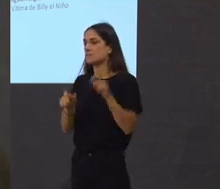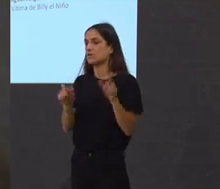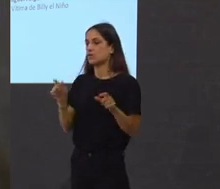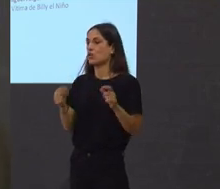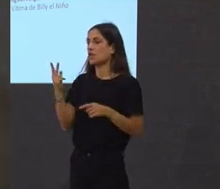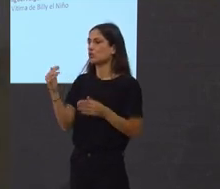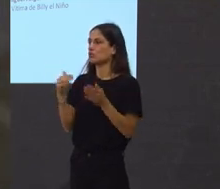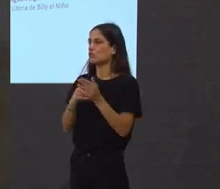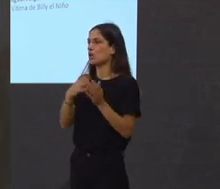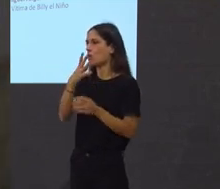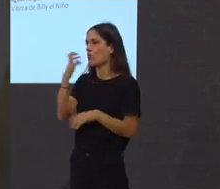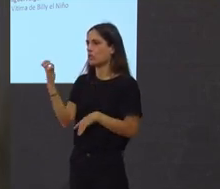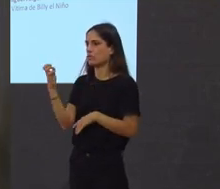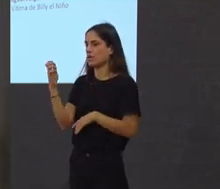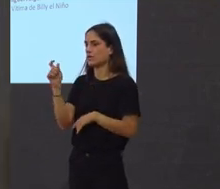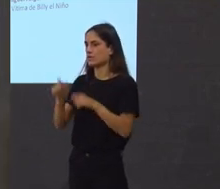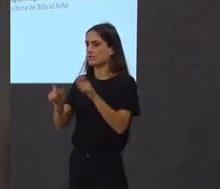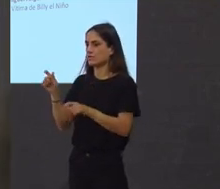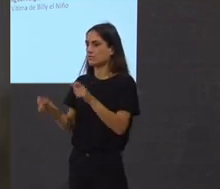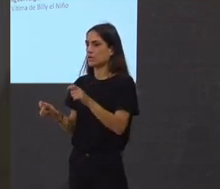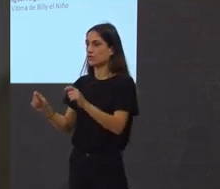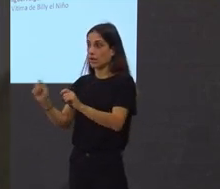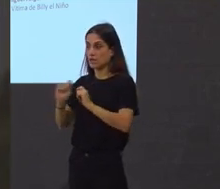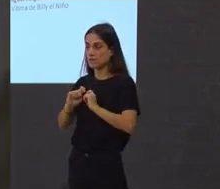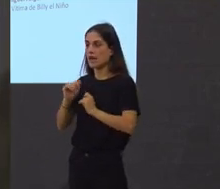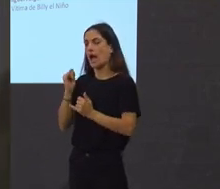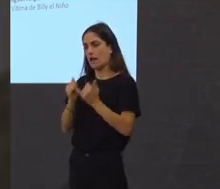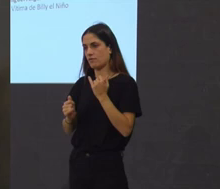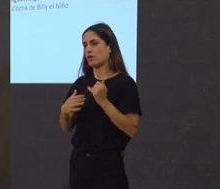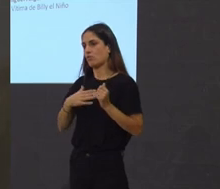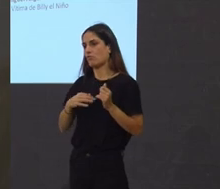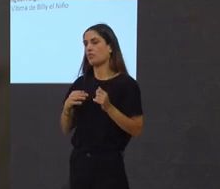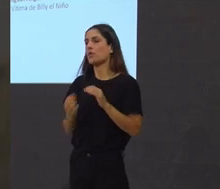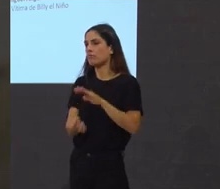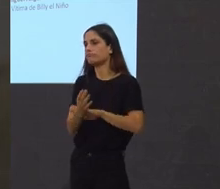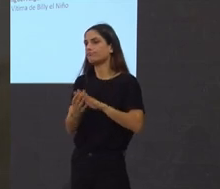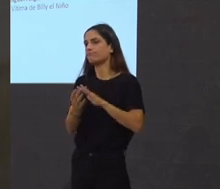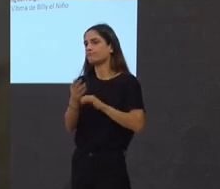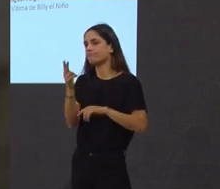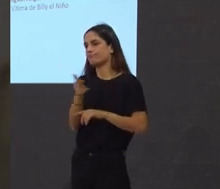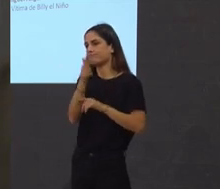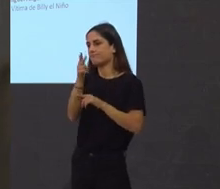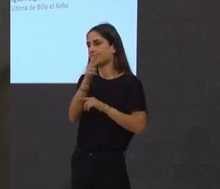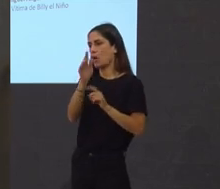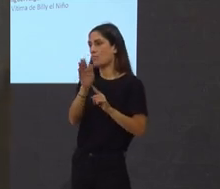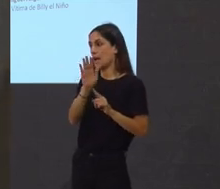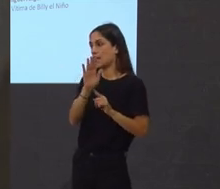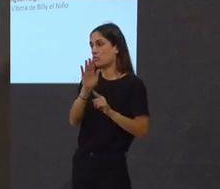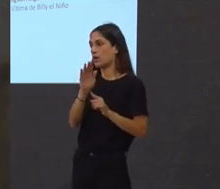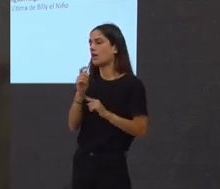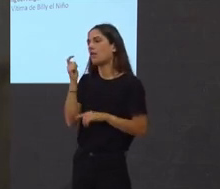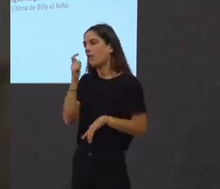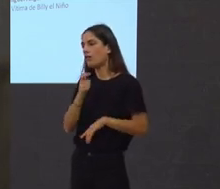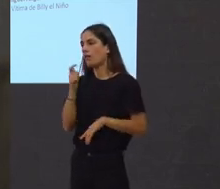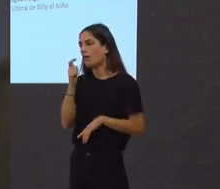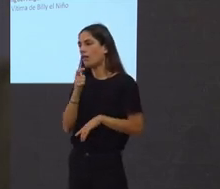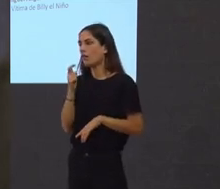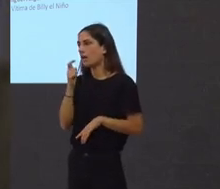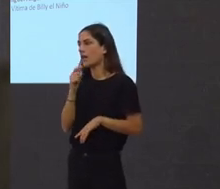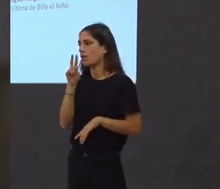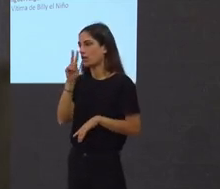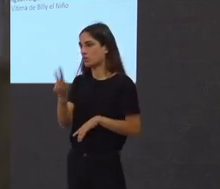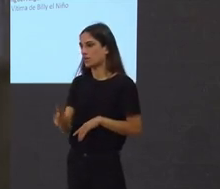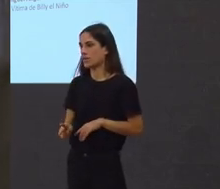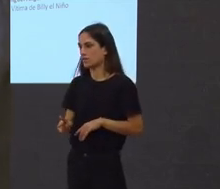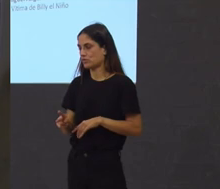que se pudiera producir y tal las películas tardaron dos años en hacerla y entonces abarca